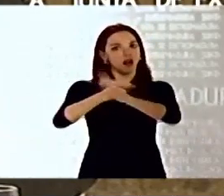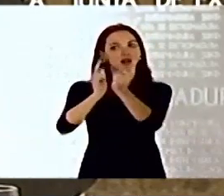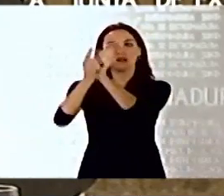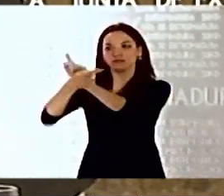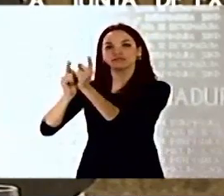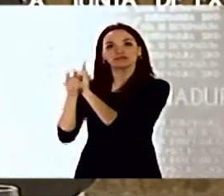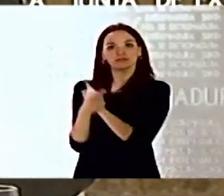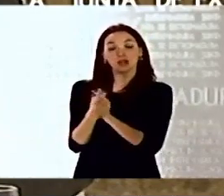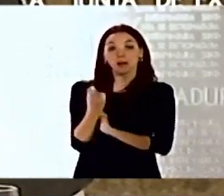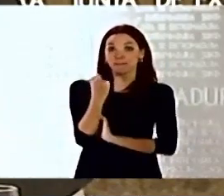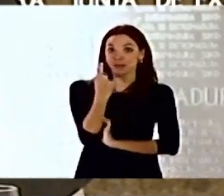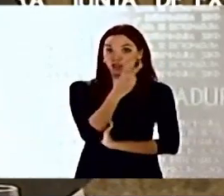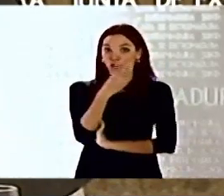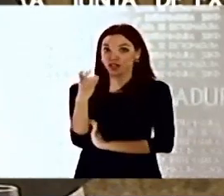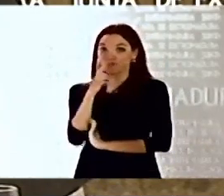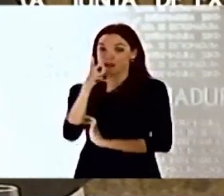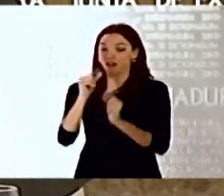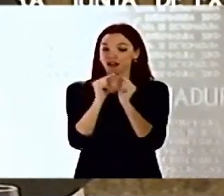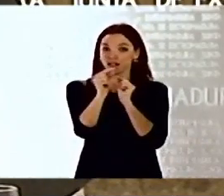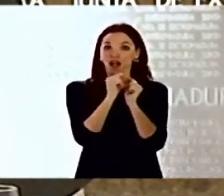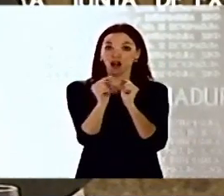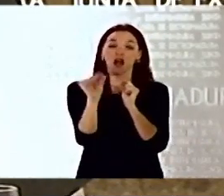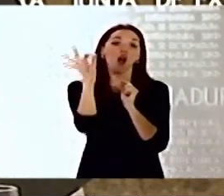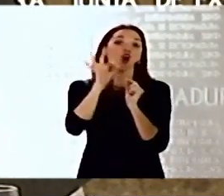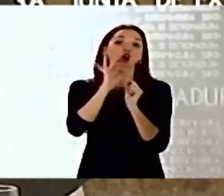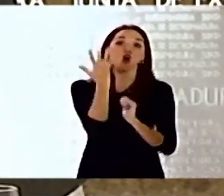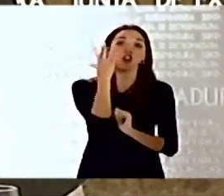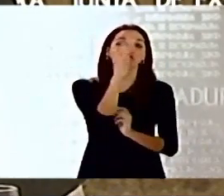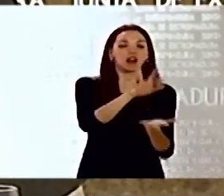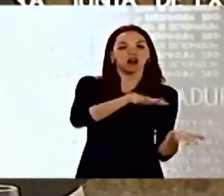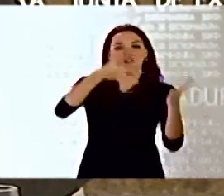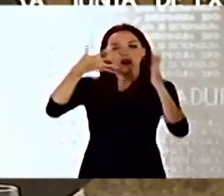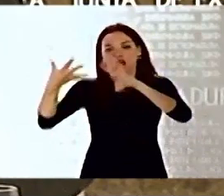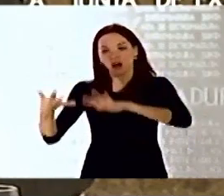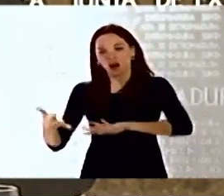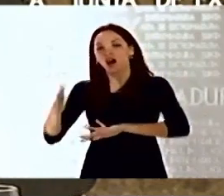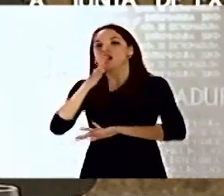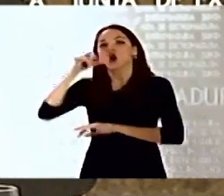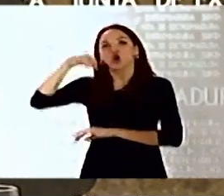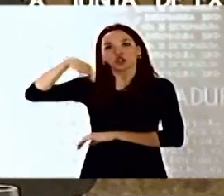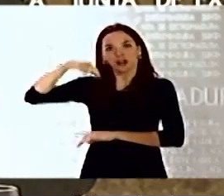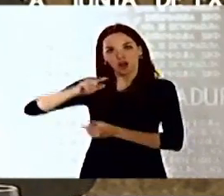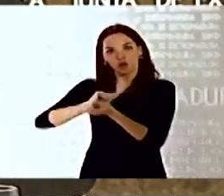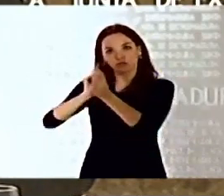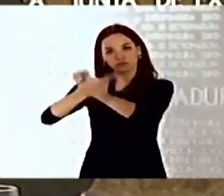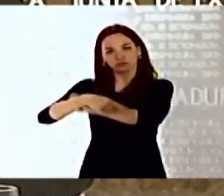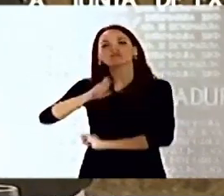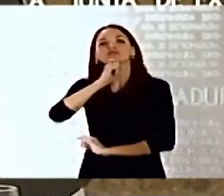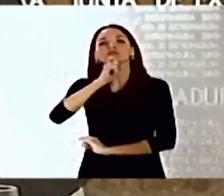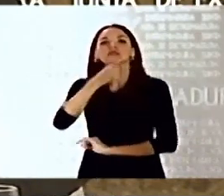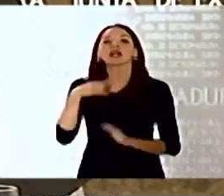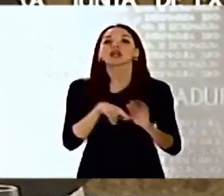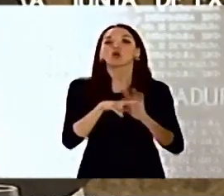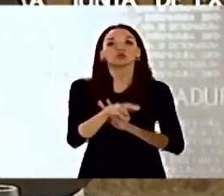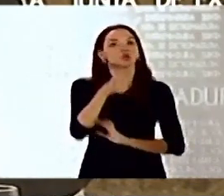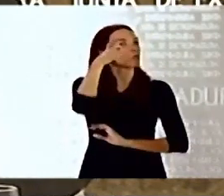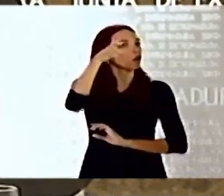transformar 1.200 hectáreas de olivar a riego por goteo mediante el empleo de recursos